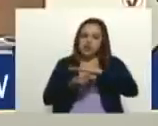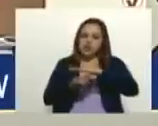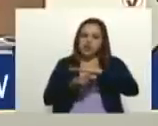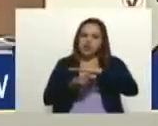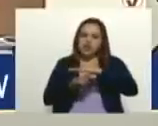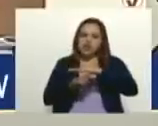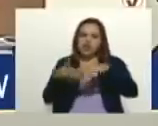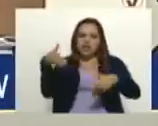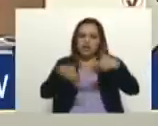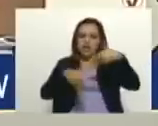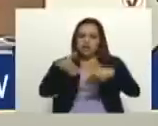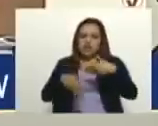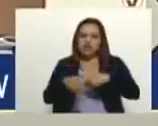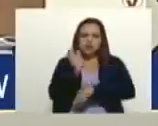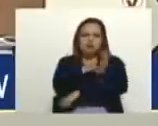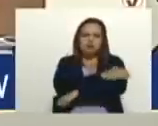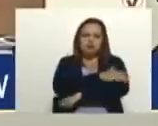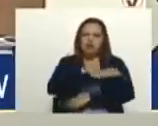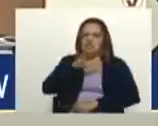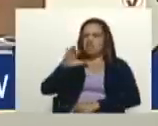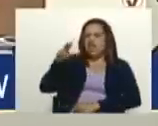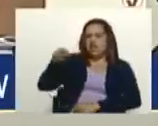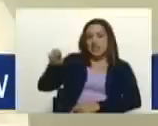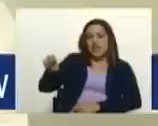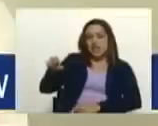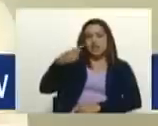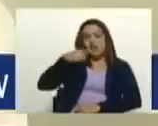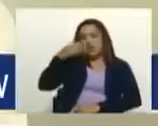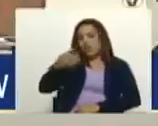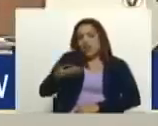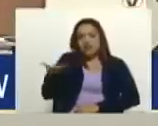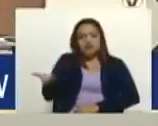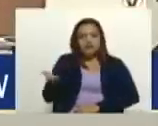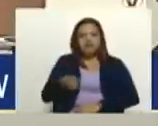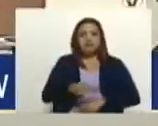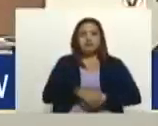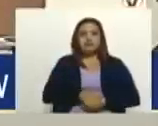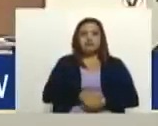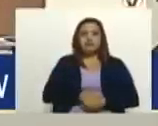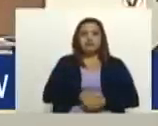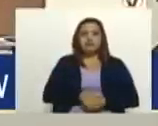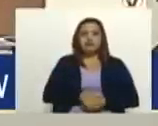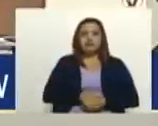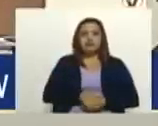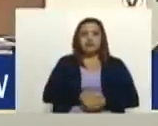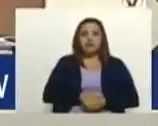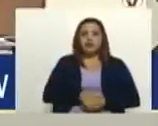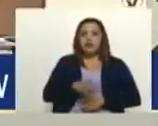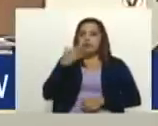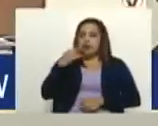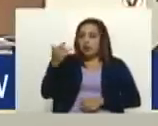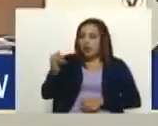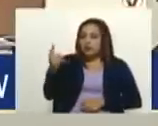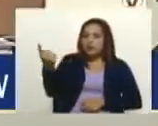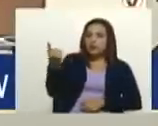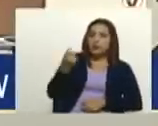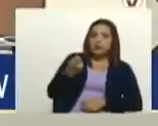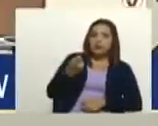conteo, en verdad, lo que ocurre es que cuando